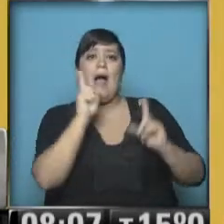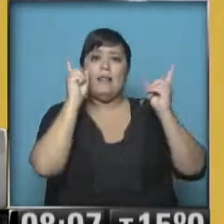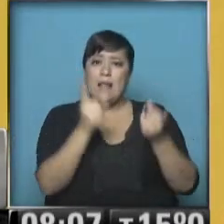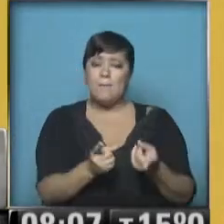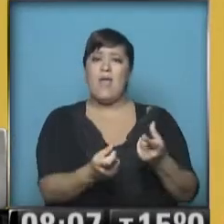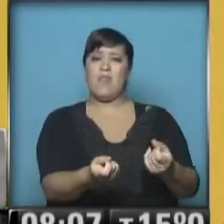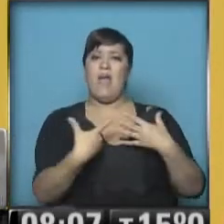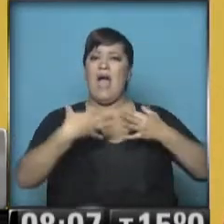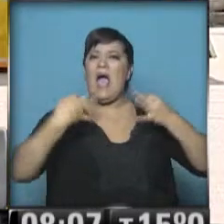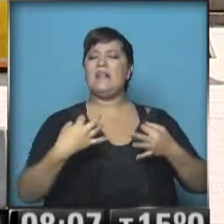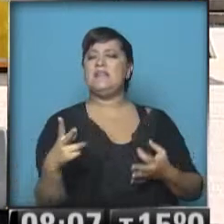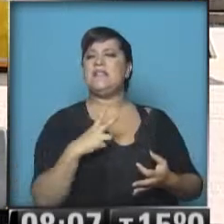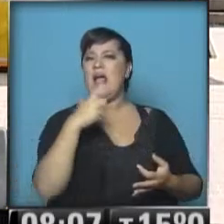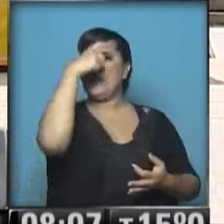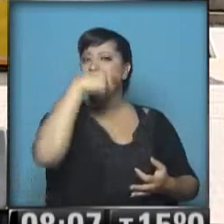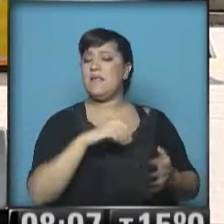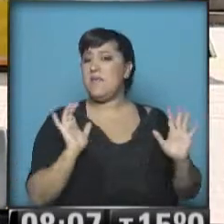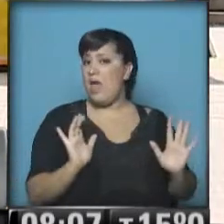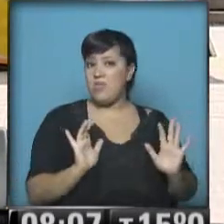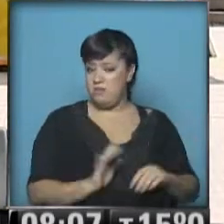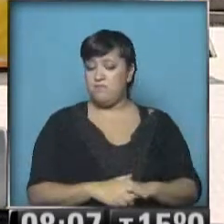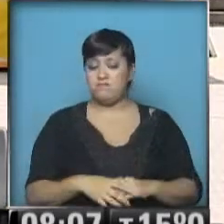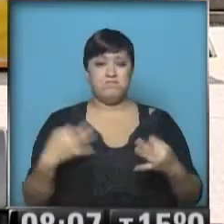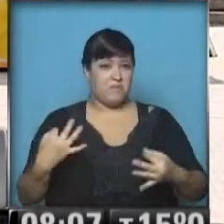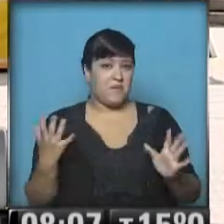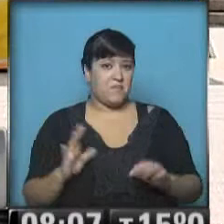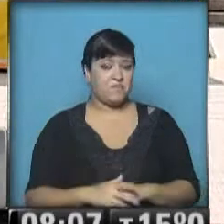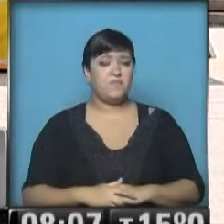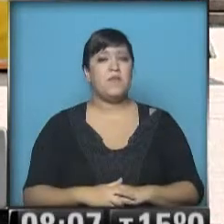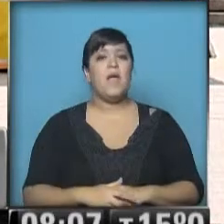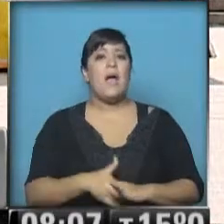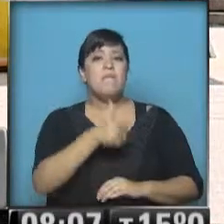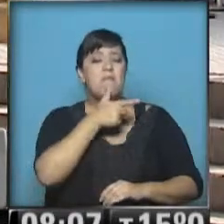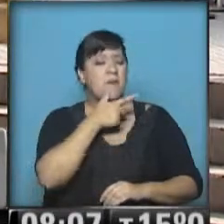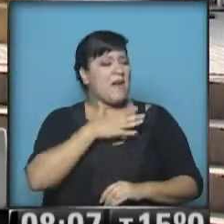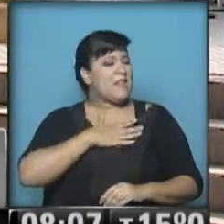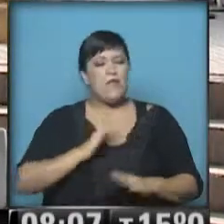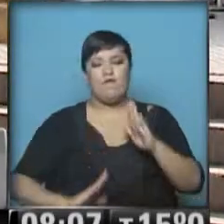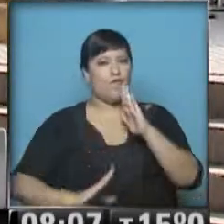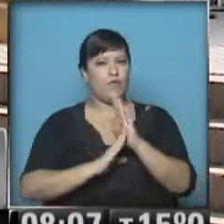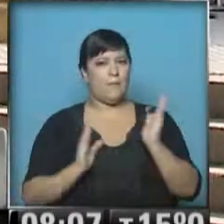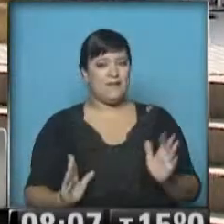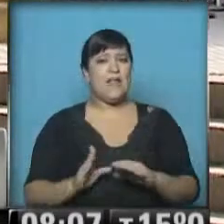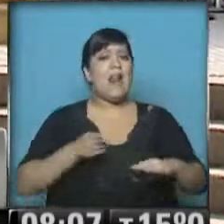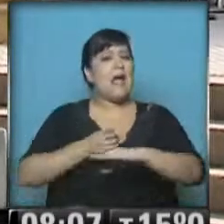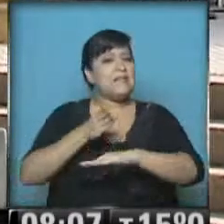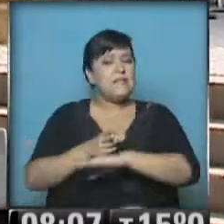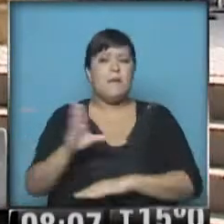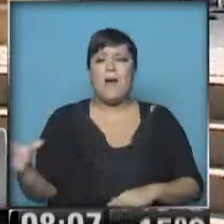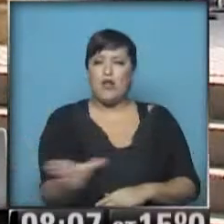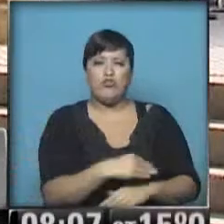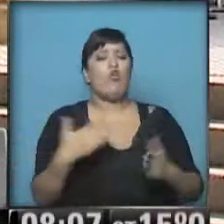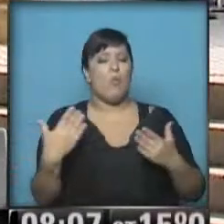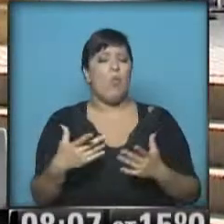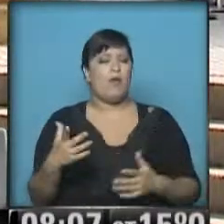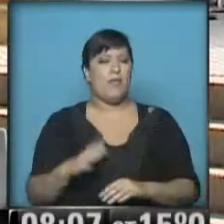la intimidad de quien accede a este tipo de test. Me parece fundamental, que esté accesible para la población,